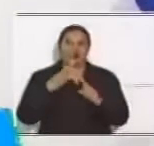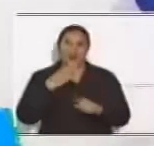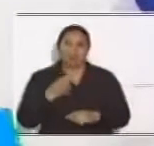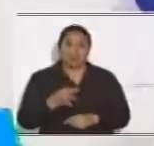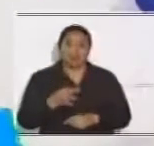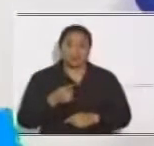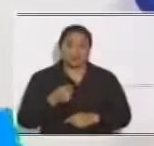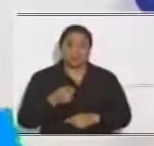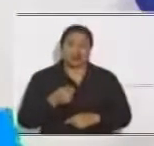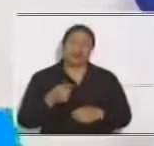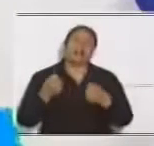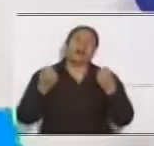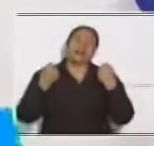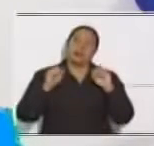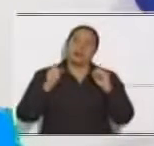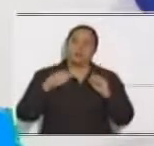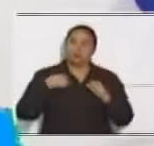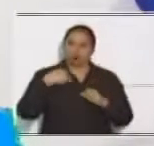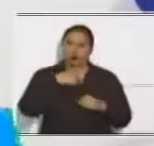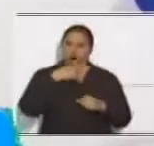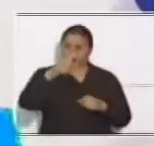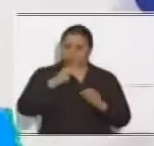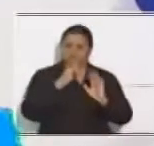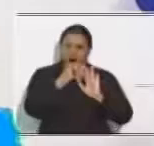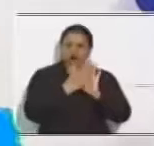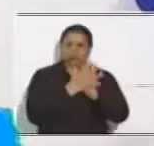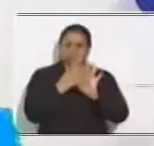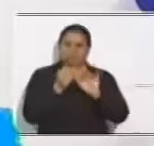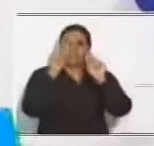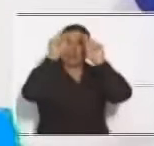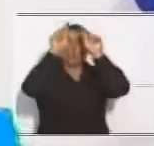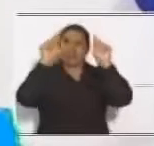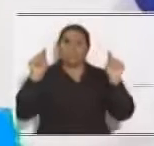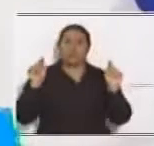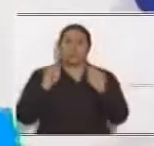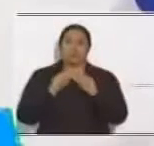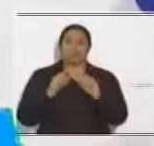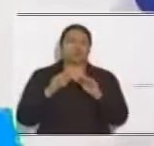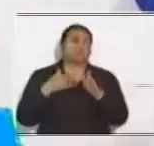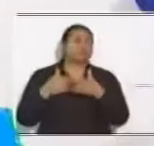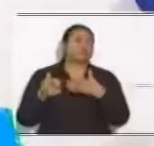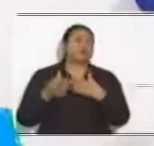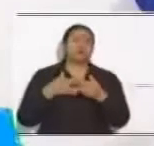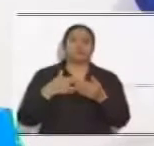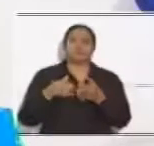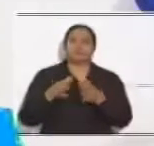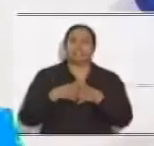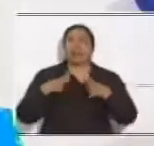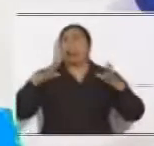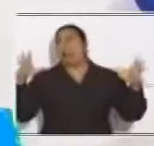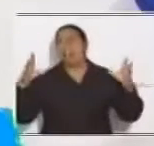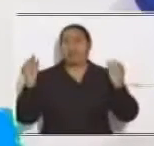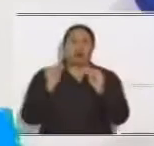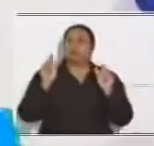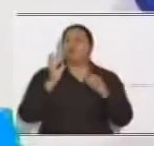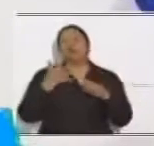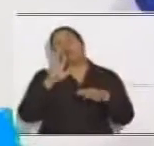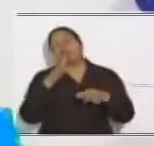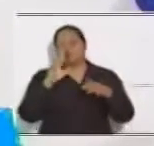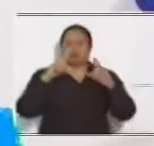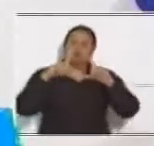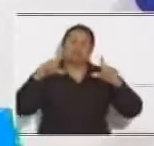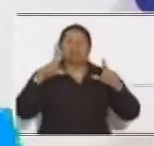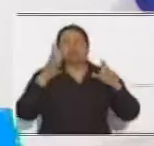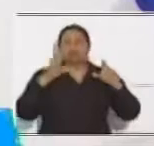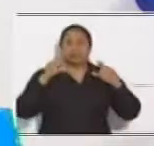Entonces construyamos un triángulo. Háganlo del tamaño que ustedes quieran, ni muy grande ni muy pequeño.